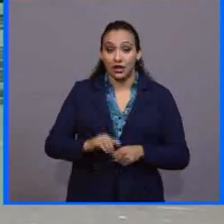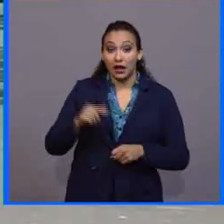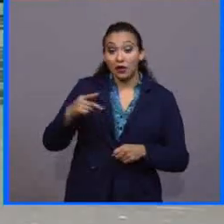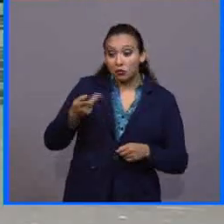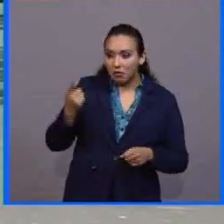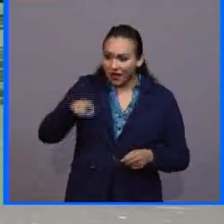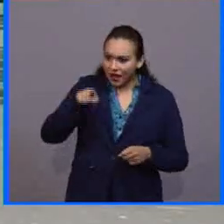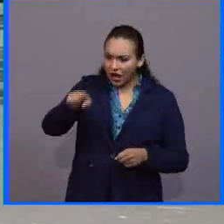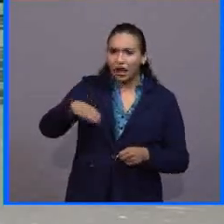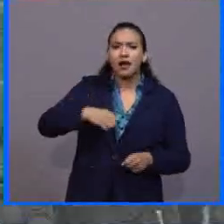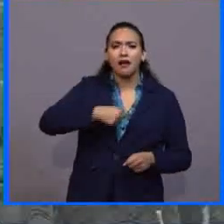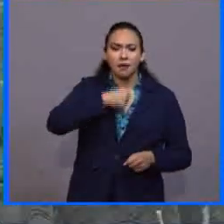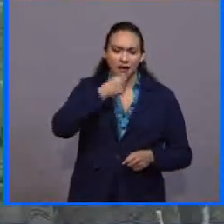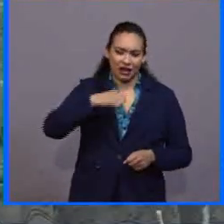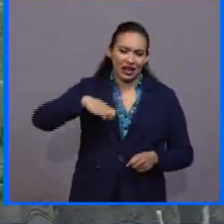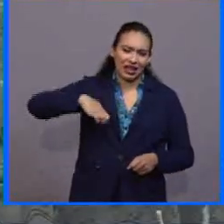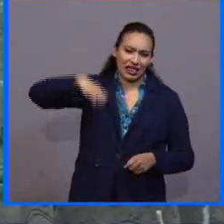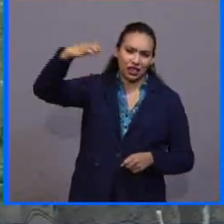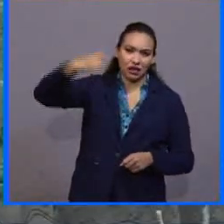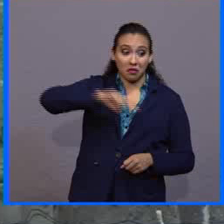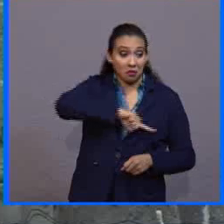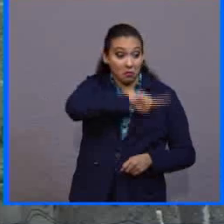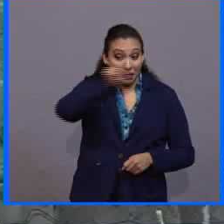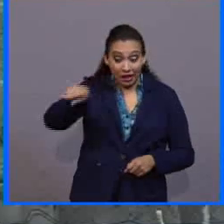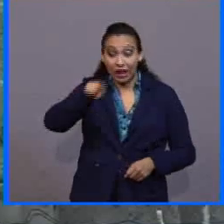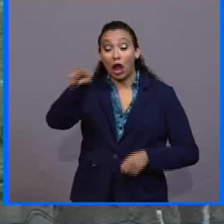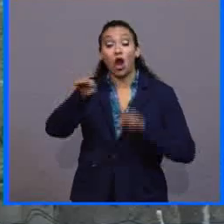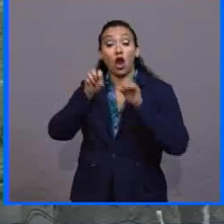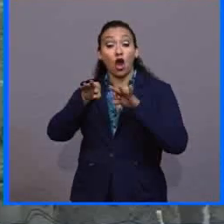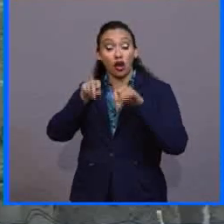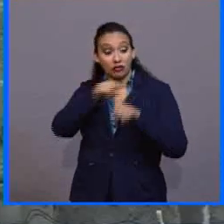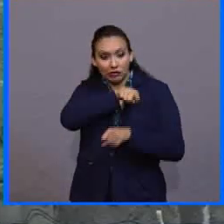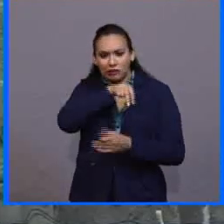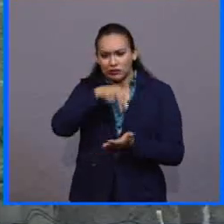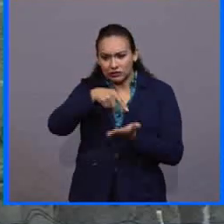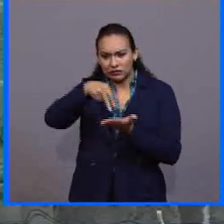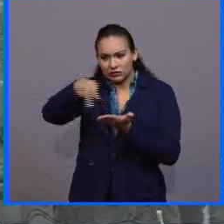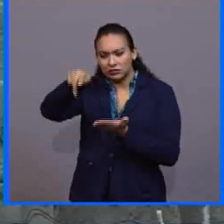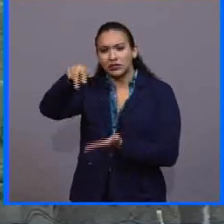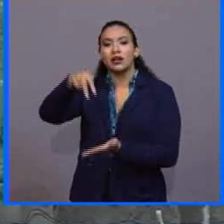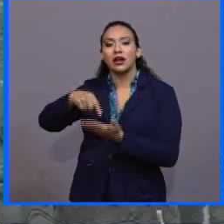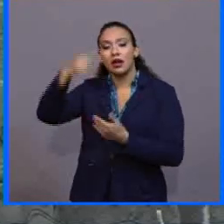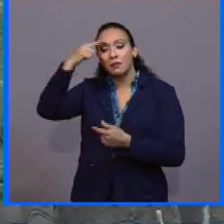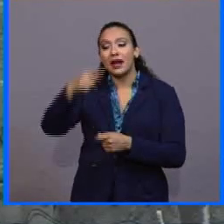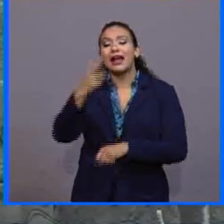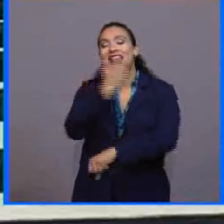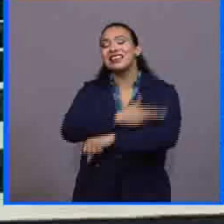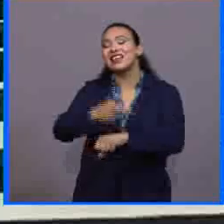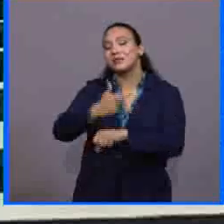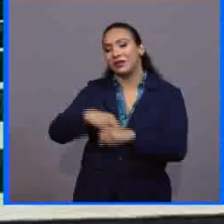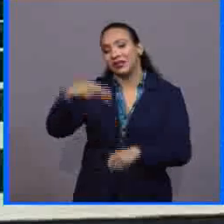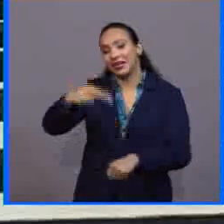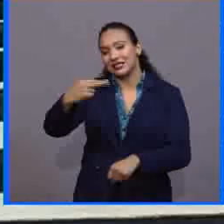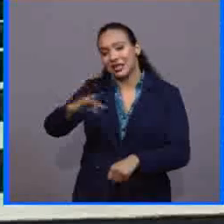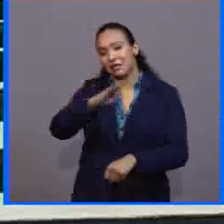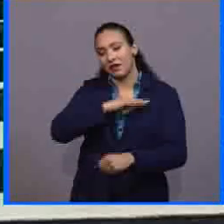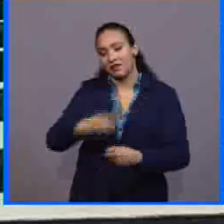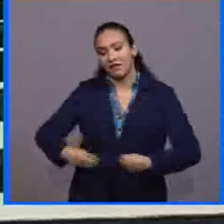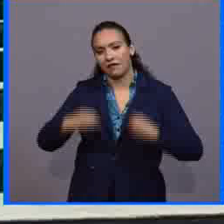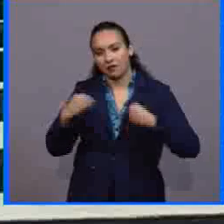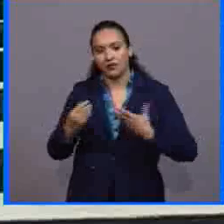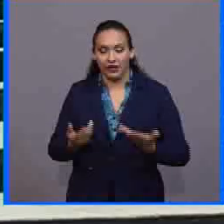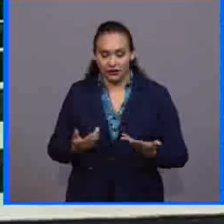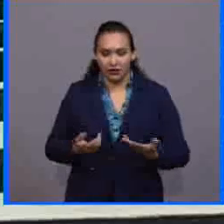a trasladarse físicamente a las oficinas para realizar el trámite de fe de vida, porque implica gastos y